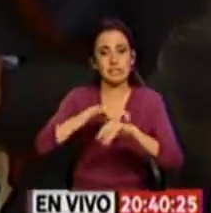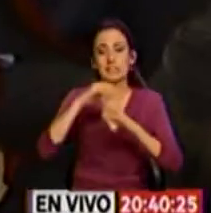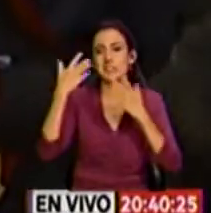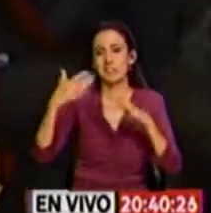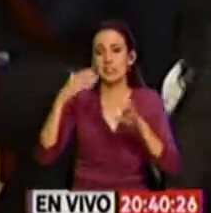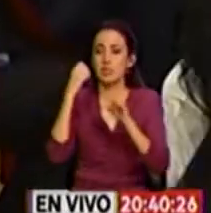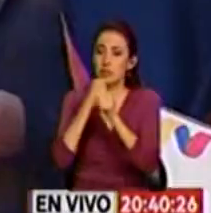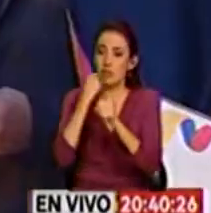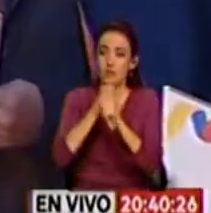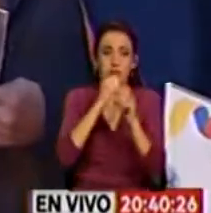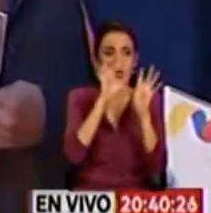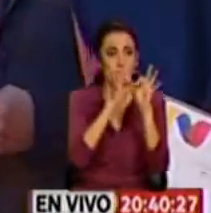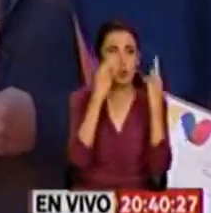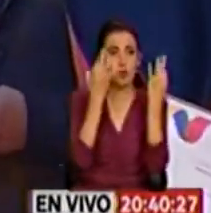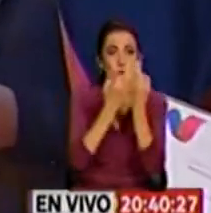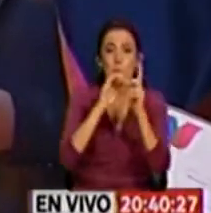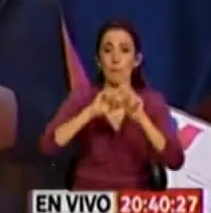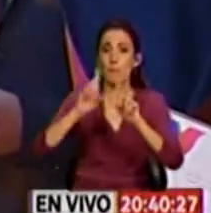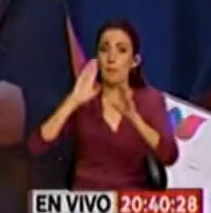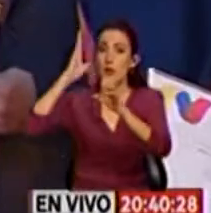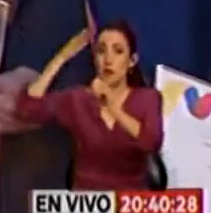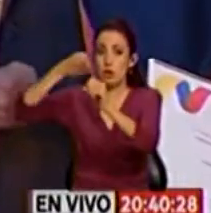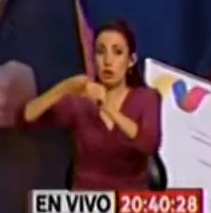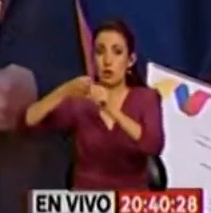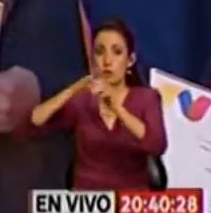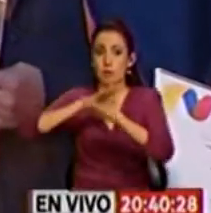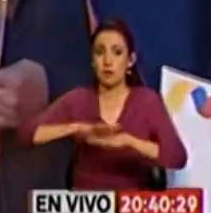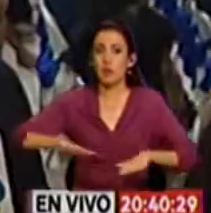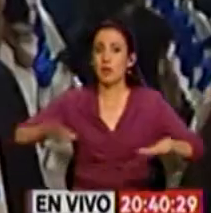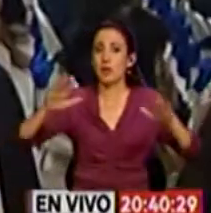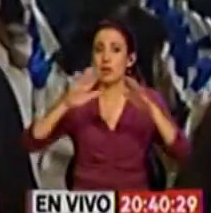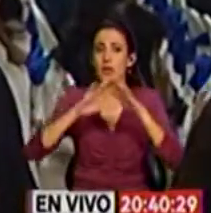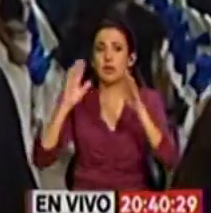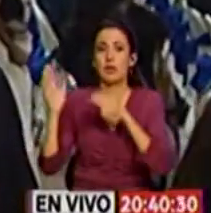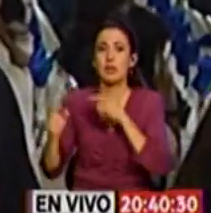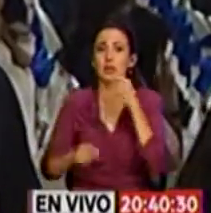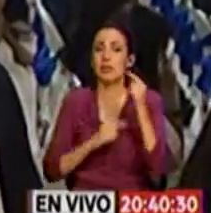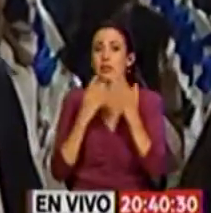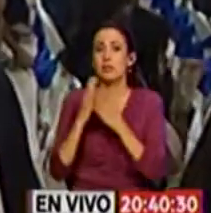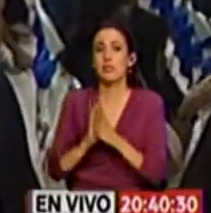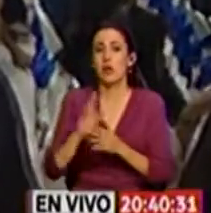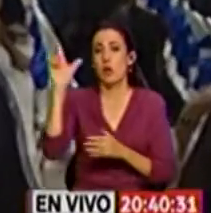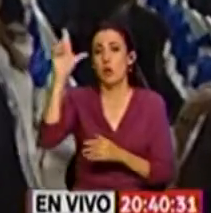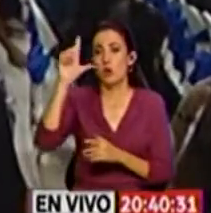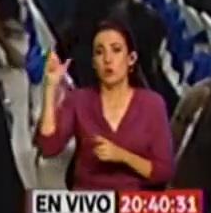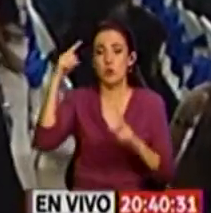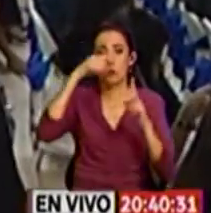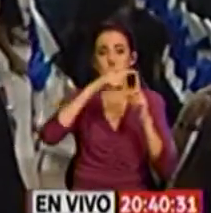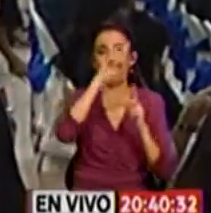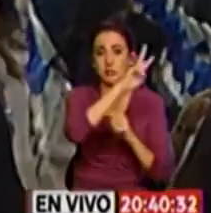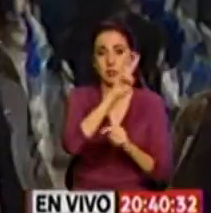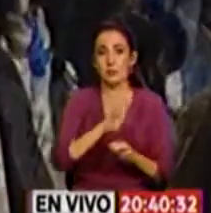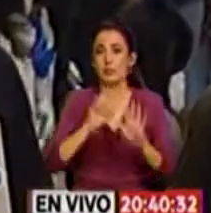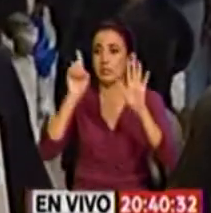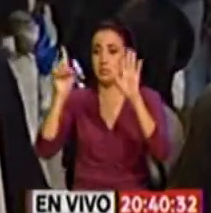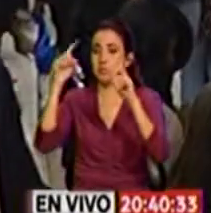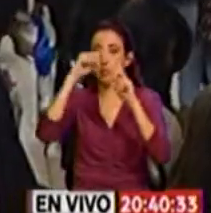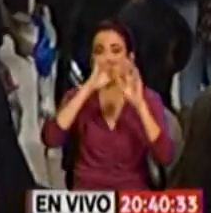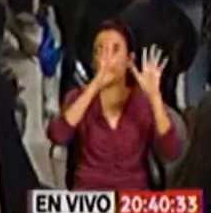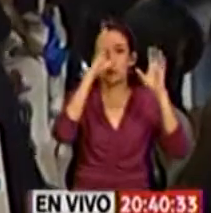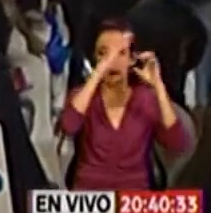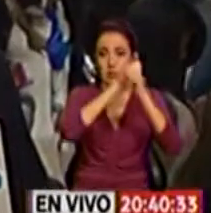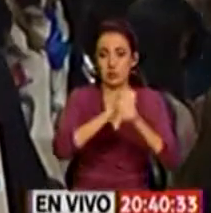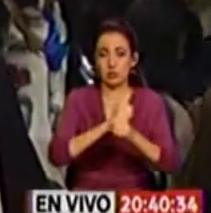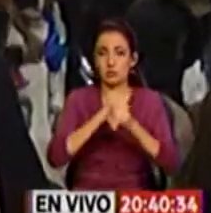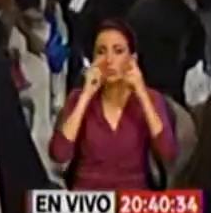trabajo y su familia, pero el objetivo de graduarse le animó a continuar. Nosotros teníamos clases de lunes a viernes la noche, de 6 a 9 y media. Fue un poco difícil, más que